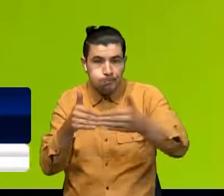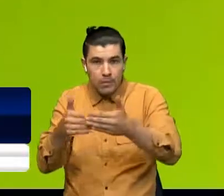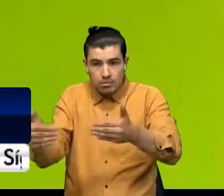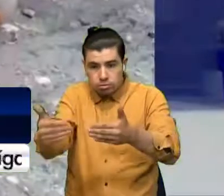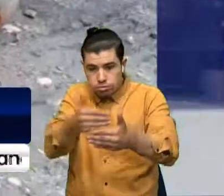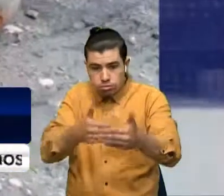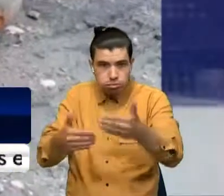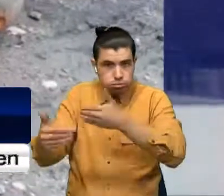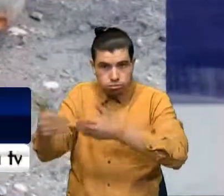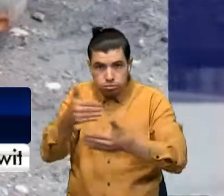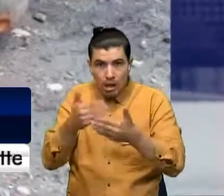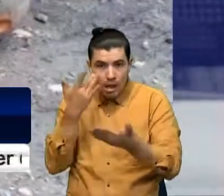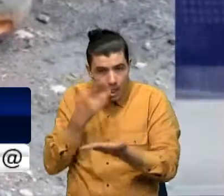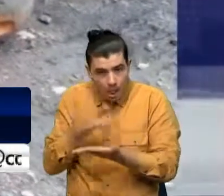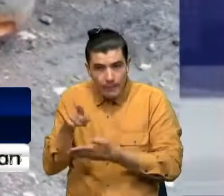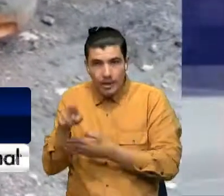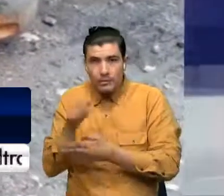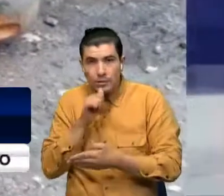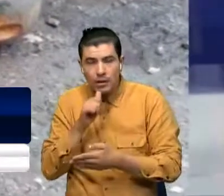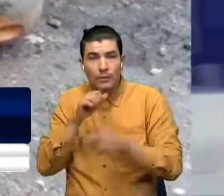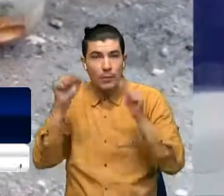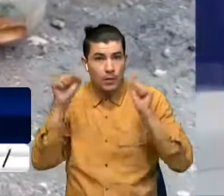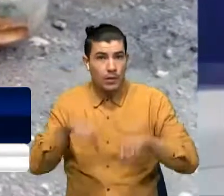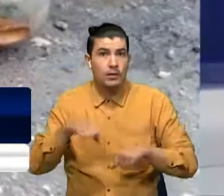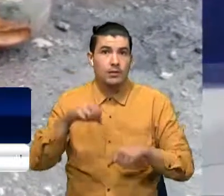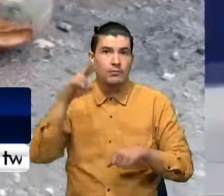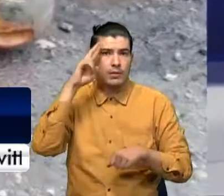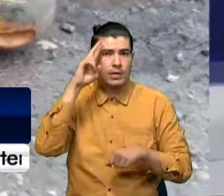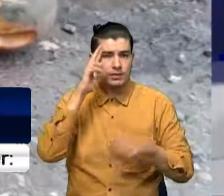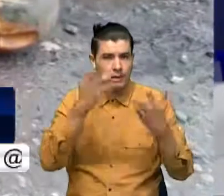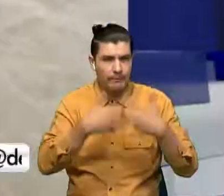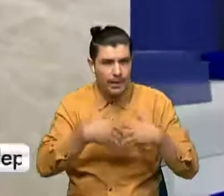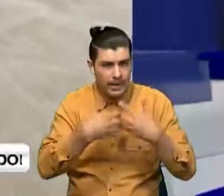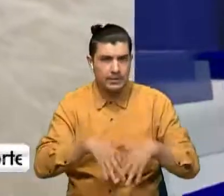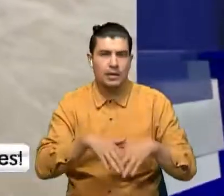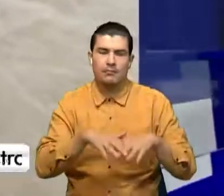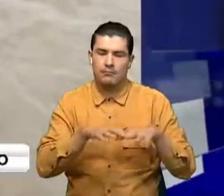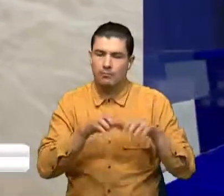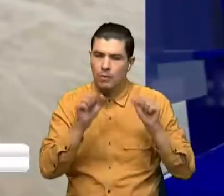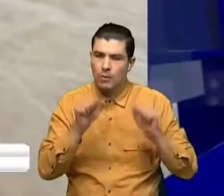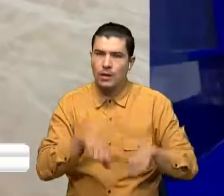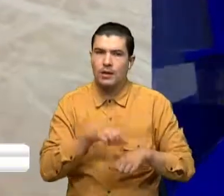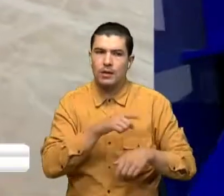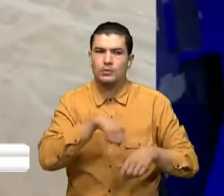pueden derivar. La empresa hace un llamado a las comunidades para que denuncien este tipo de delitos